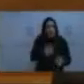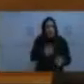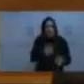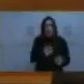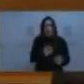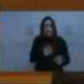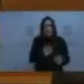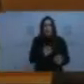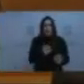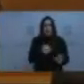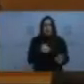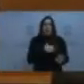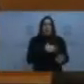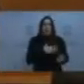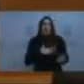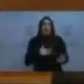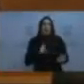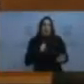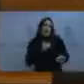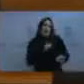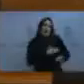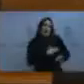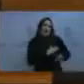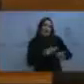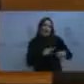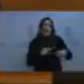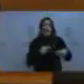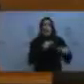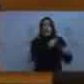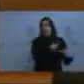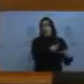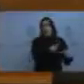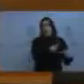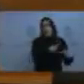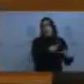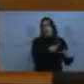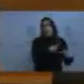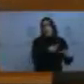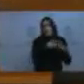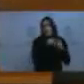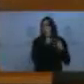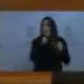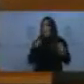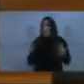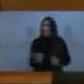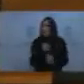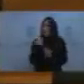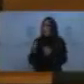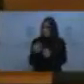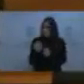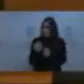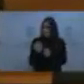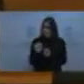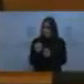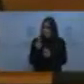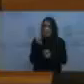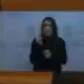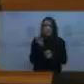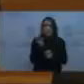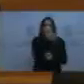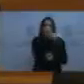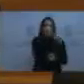nos encontramos con que lo defienden con los mismos argumentos, expresiones y palabras que nosotros mismos empleamos para defender nuestra ley.